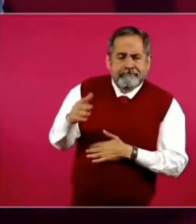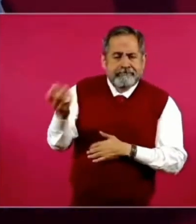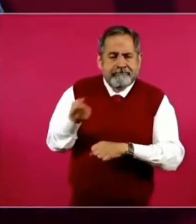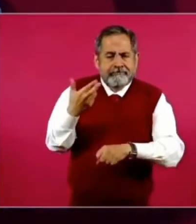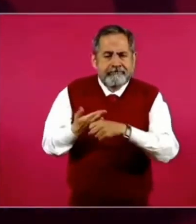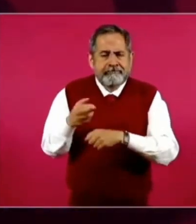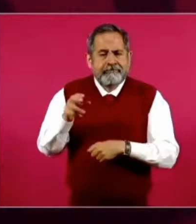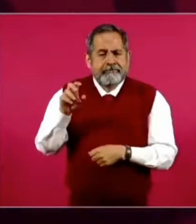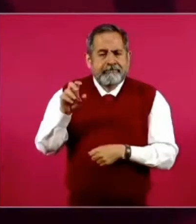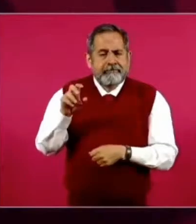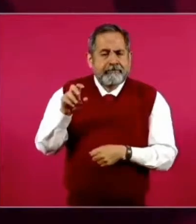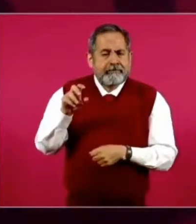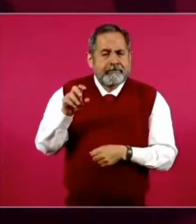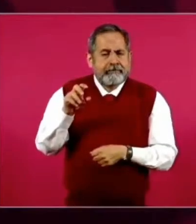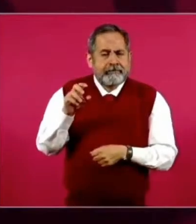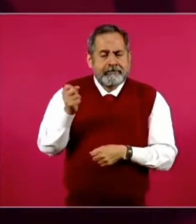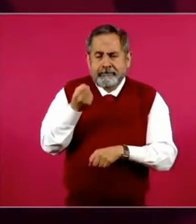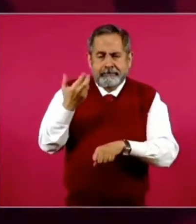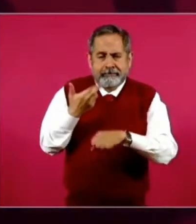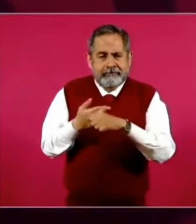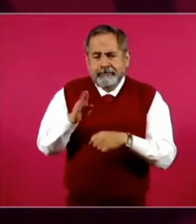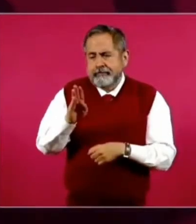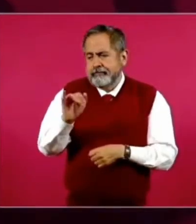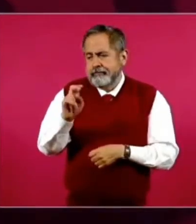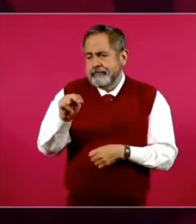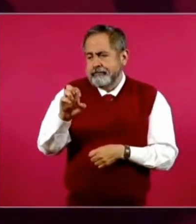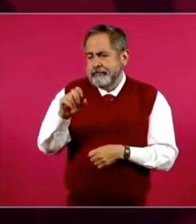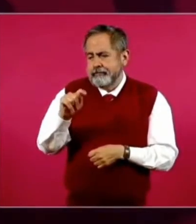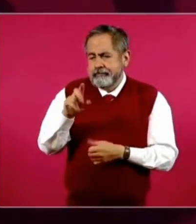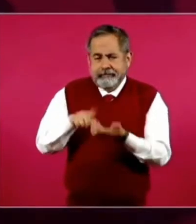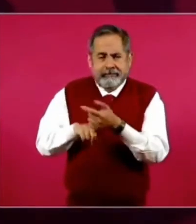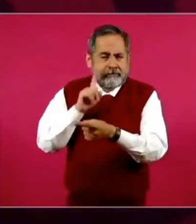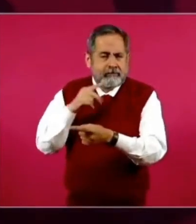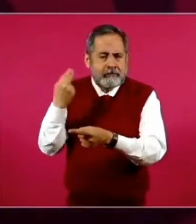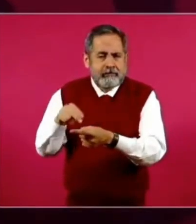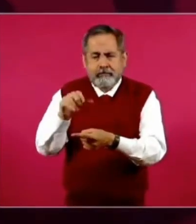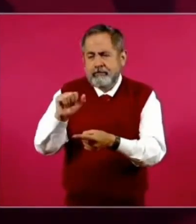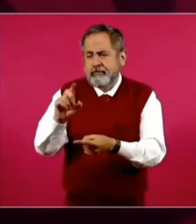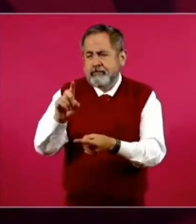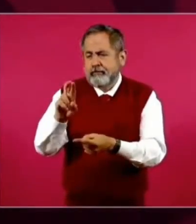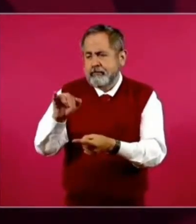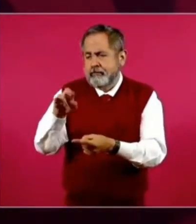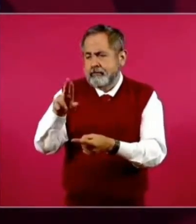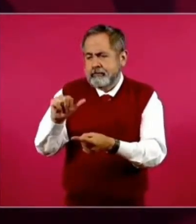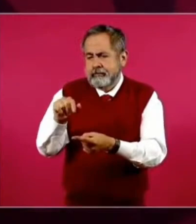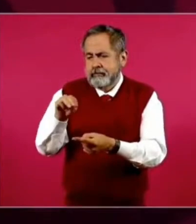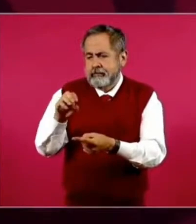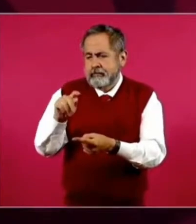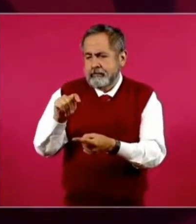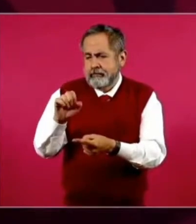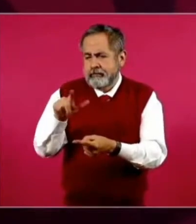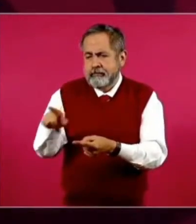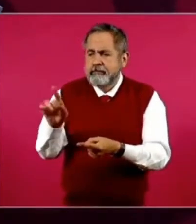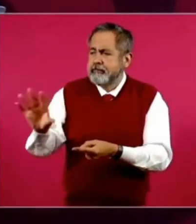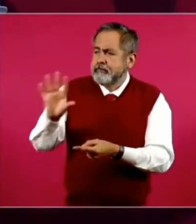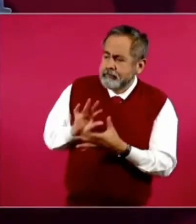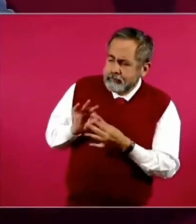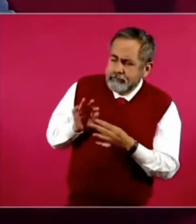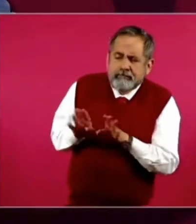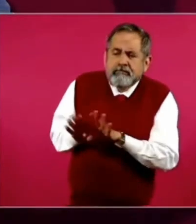de Bienestar, Ariana Montiel, para que un día nos